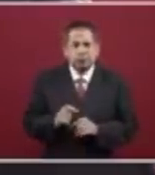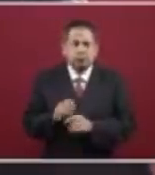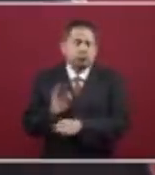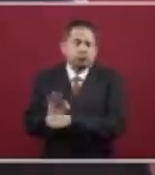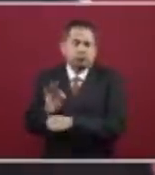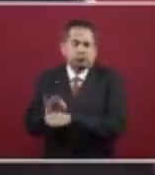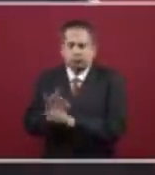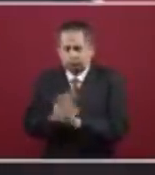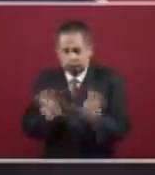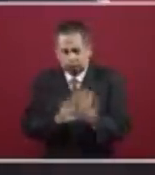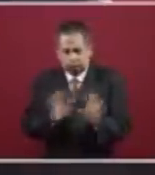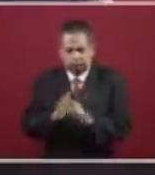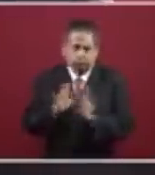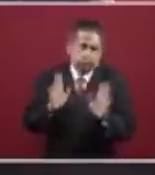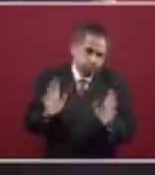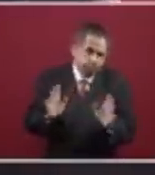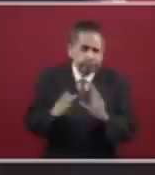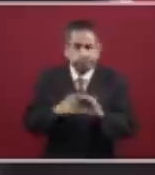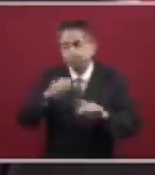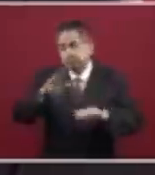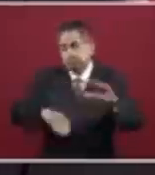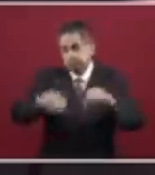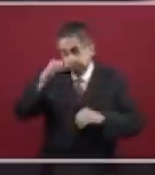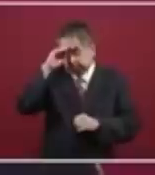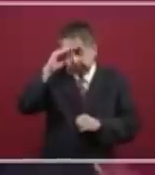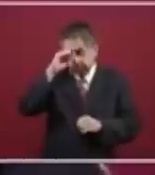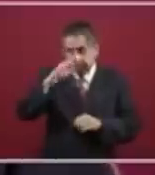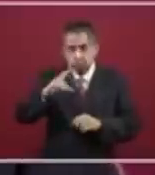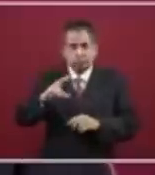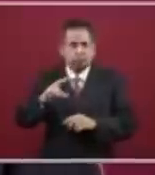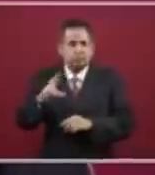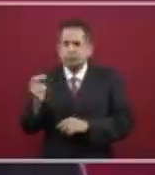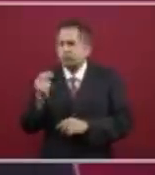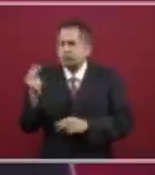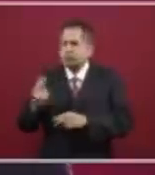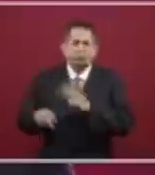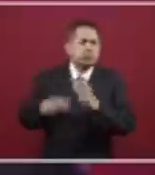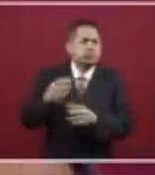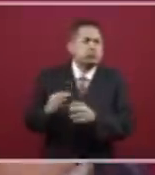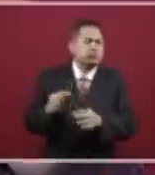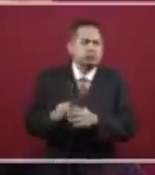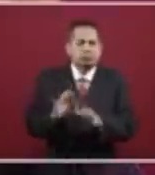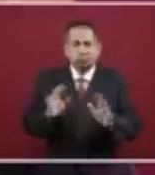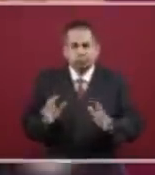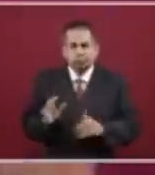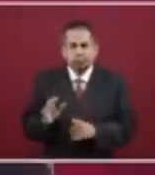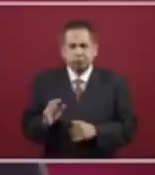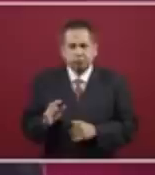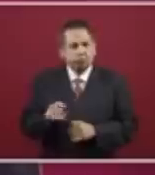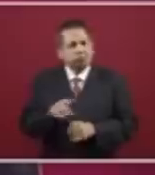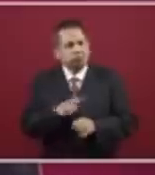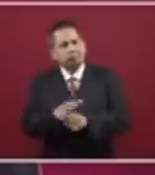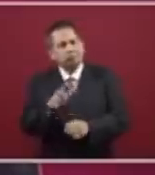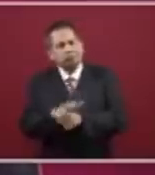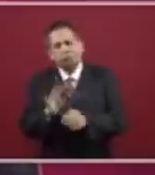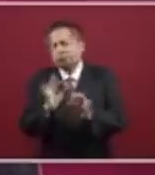justificándolos, a veces se piensa de que no hace falta, que ya se da como un